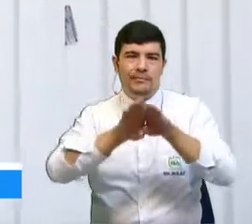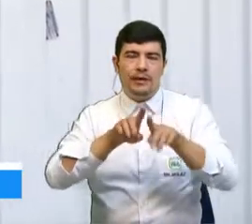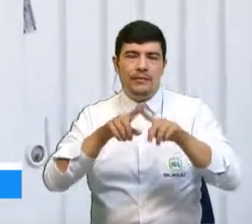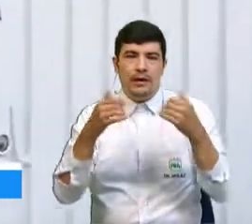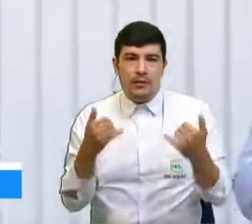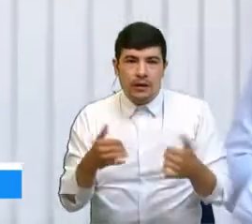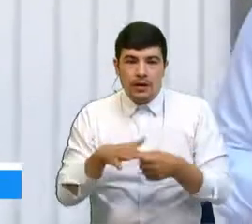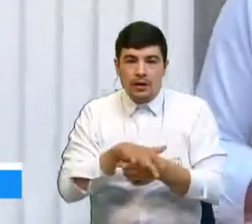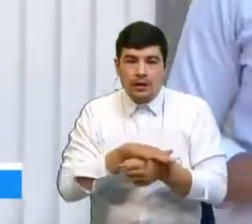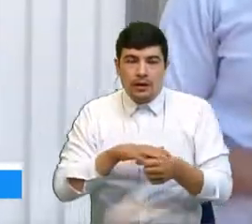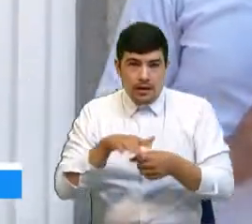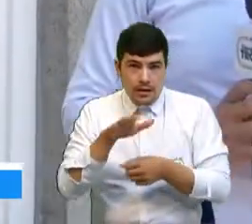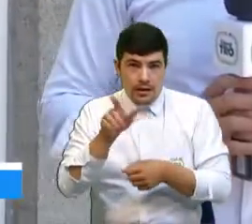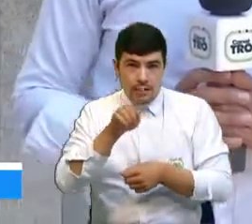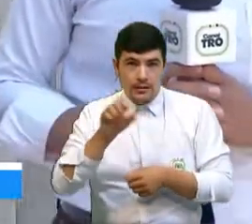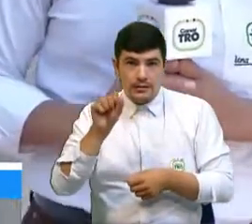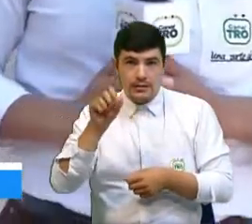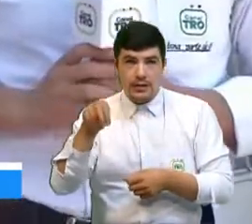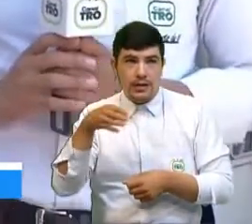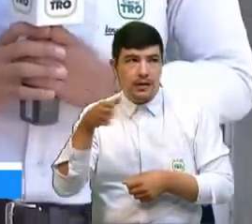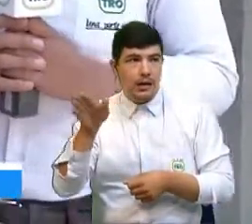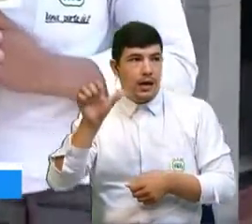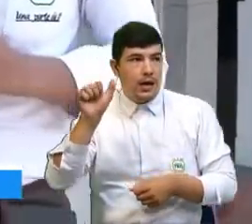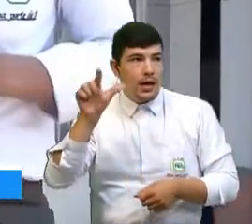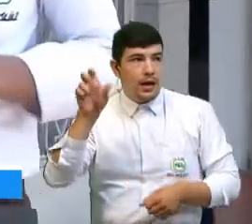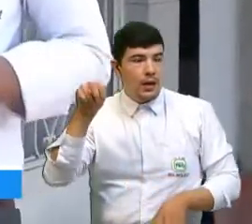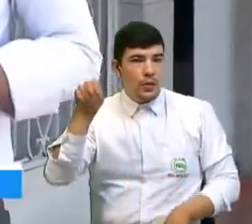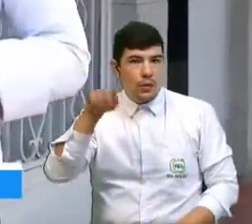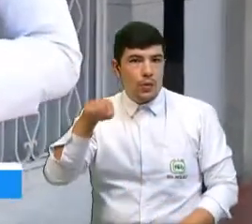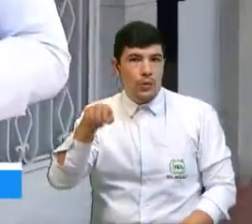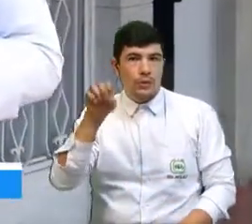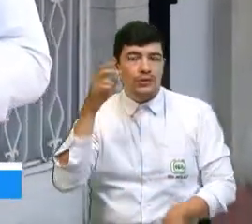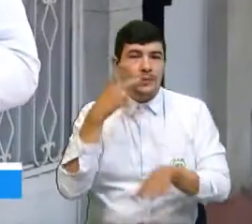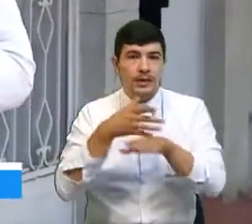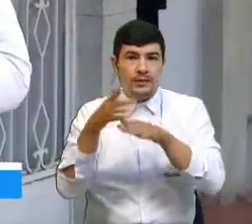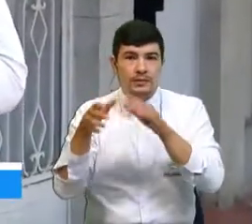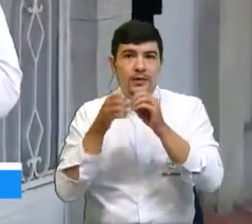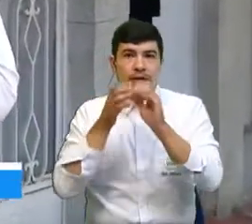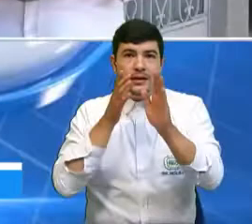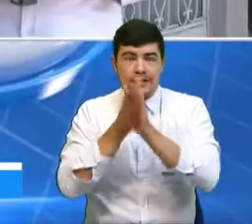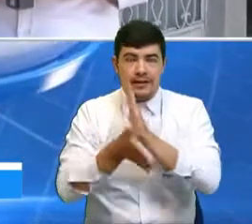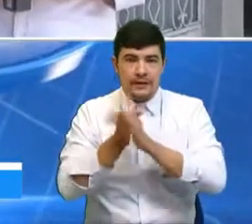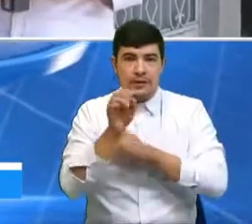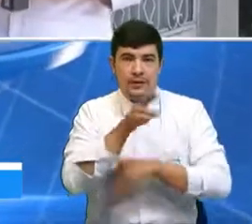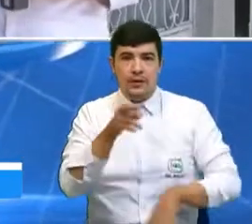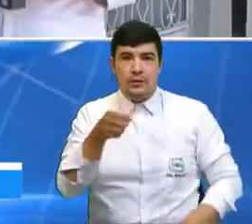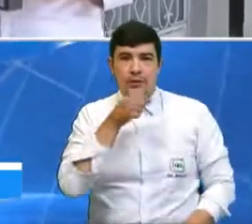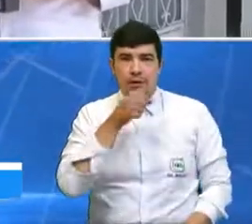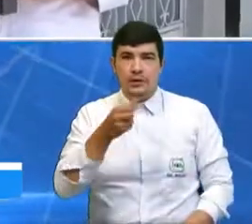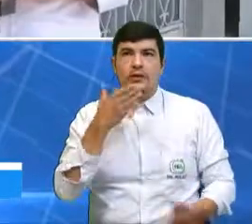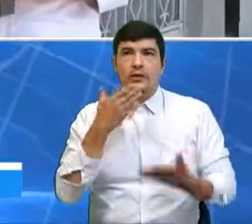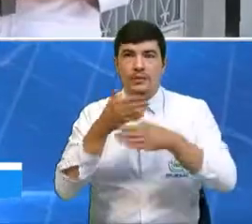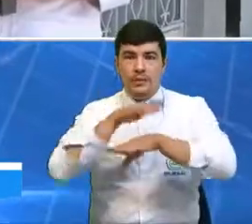momento desde el barrio sanz alonso continúan con más información desde estudios o hijos elías martínez para oriente noticias estamos informando